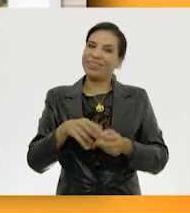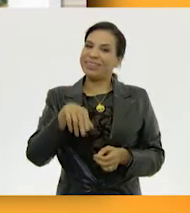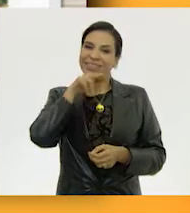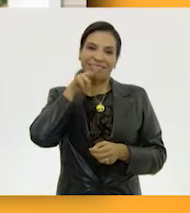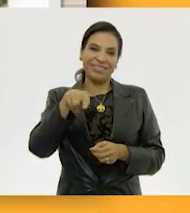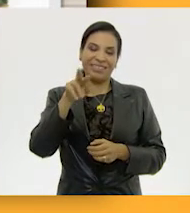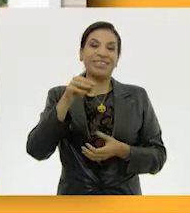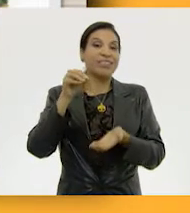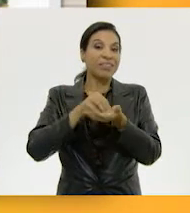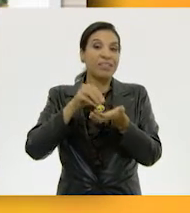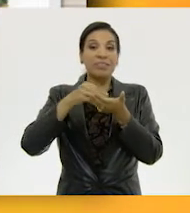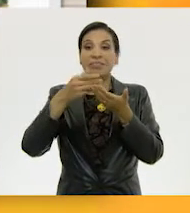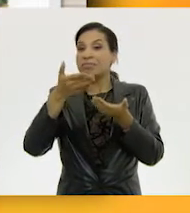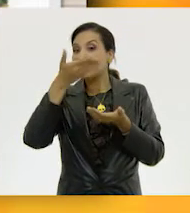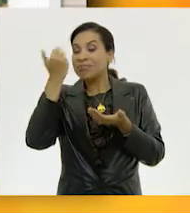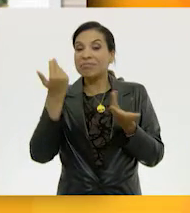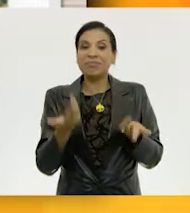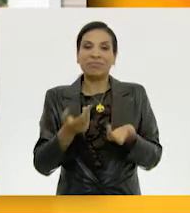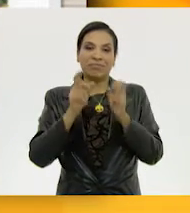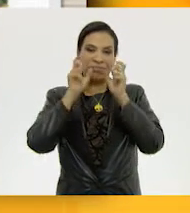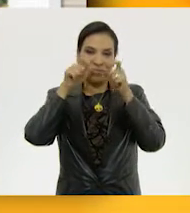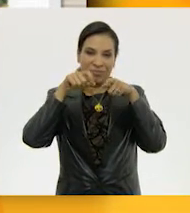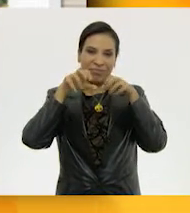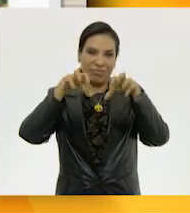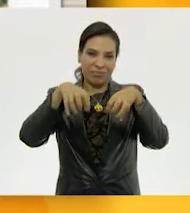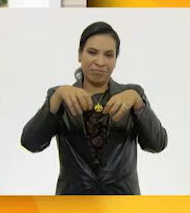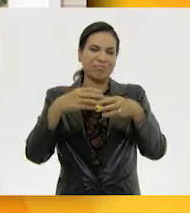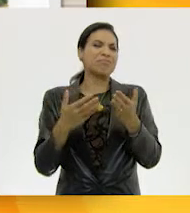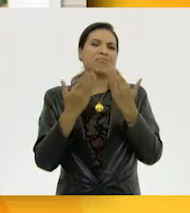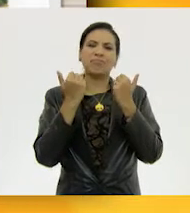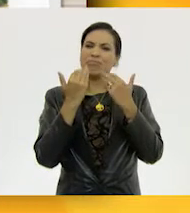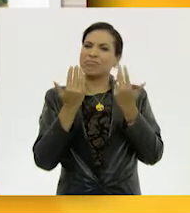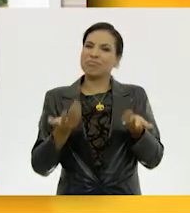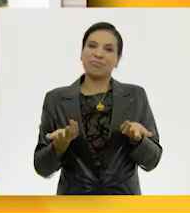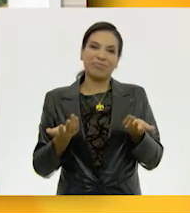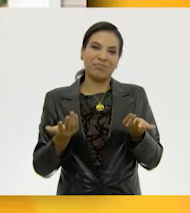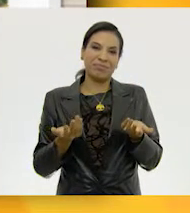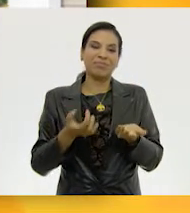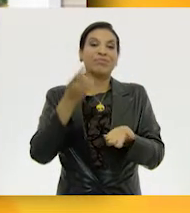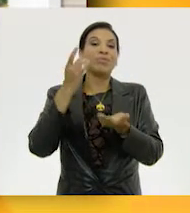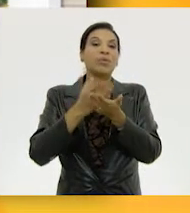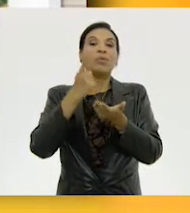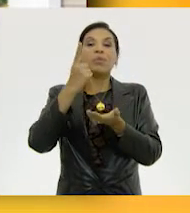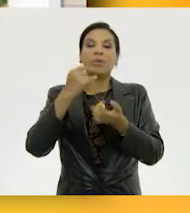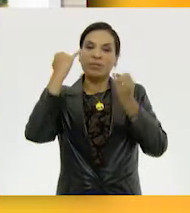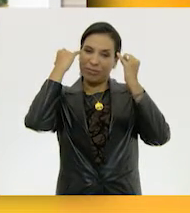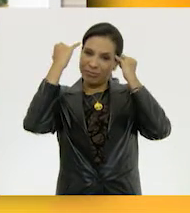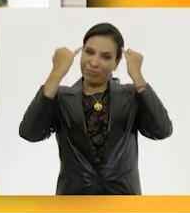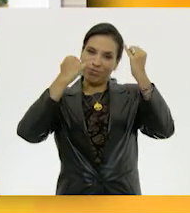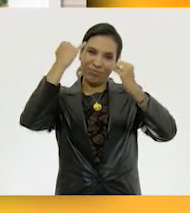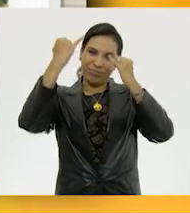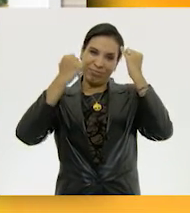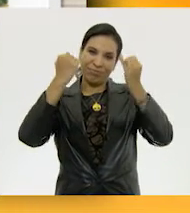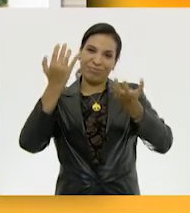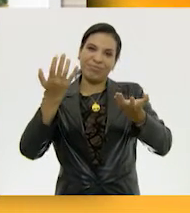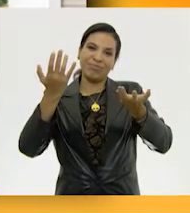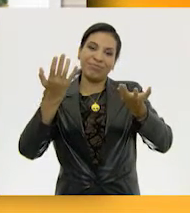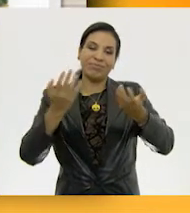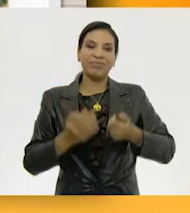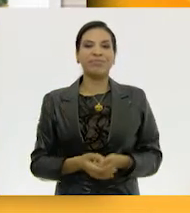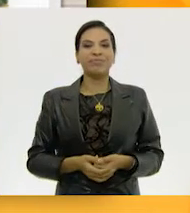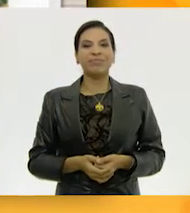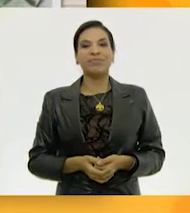serpiente! Todavía no se entera de que el Grúfalo no existe. Y no es más que una